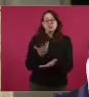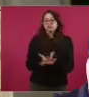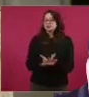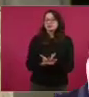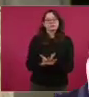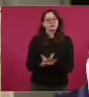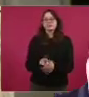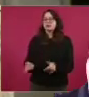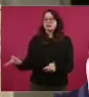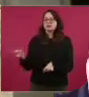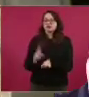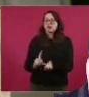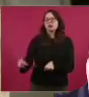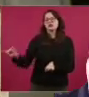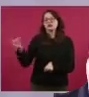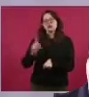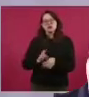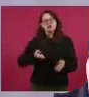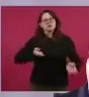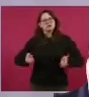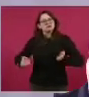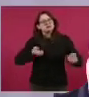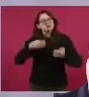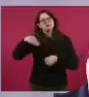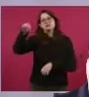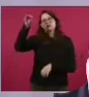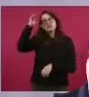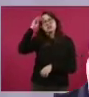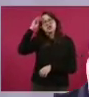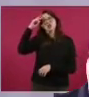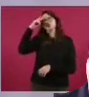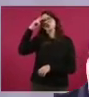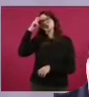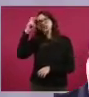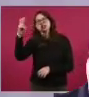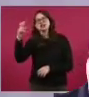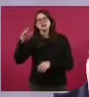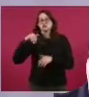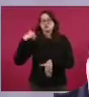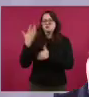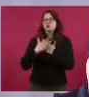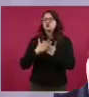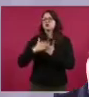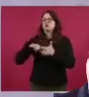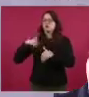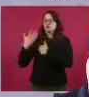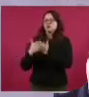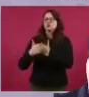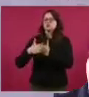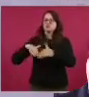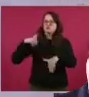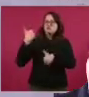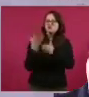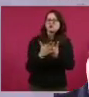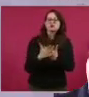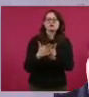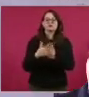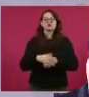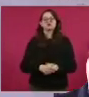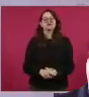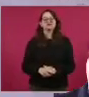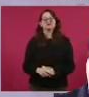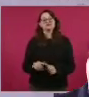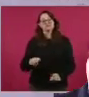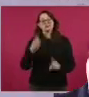no se sueñe y no hay día que no se deje de entrenar pensando cuál va a ser el siguiente momento. Tenemos un gran